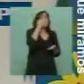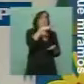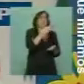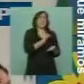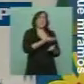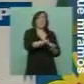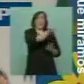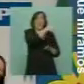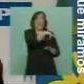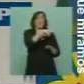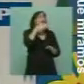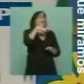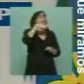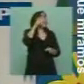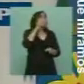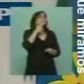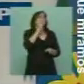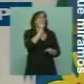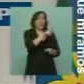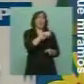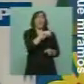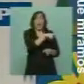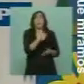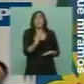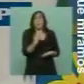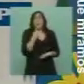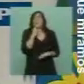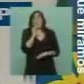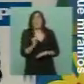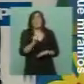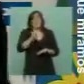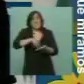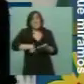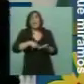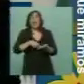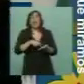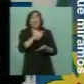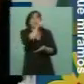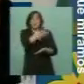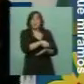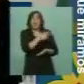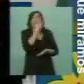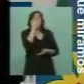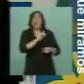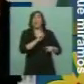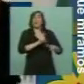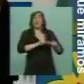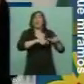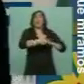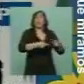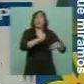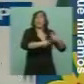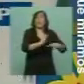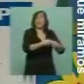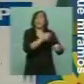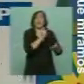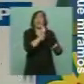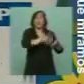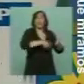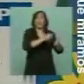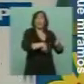escribir o por lo menos manifestar que está enojado que porque no renovaron el contrato hacen este tipo de